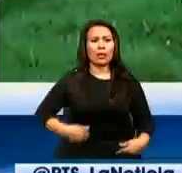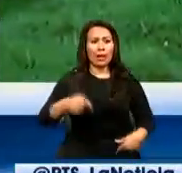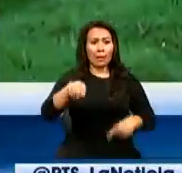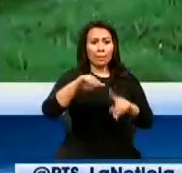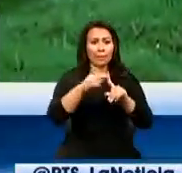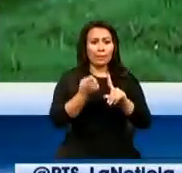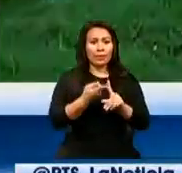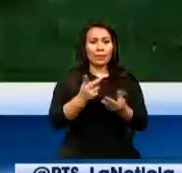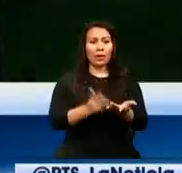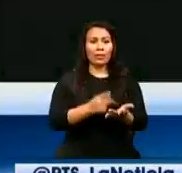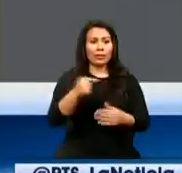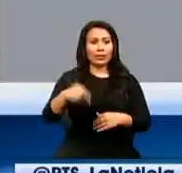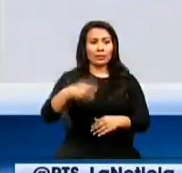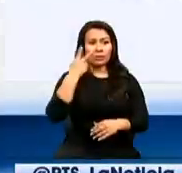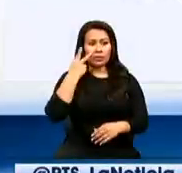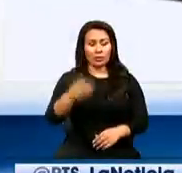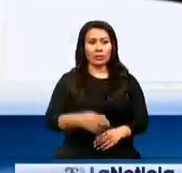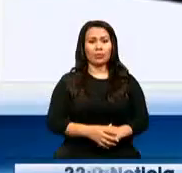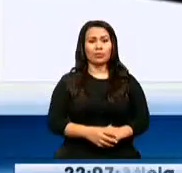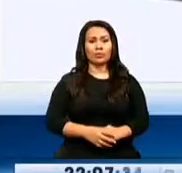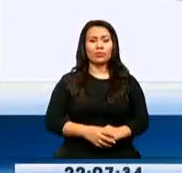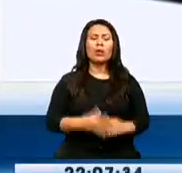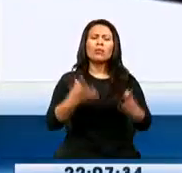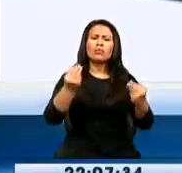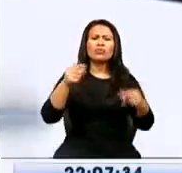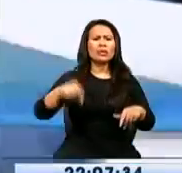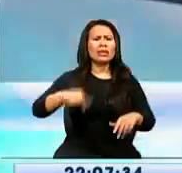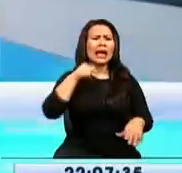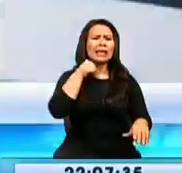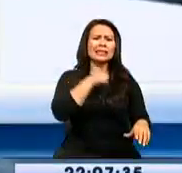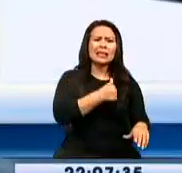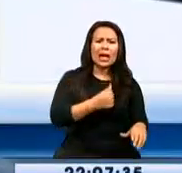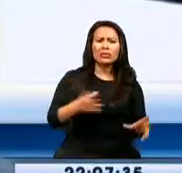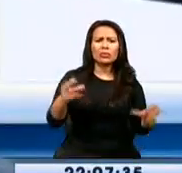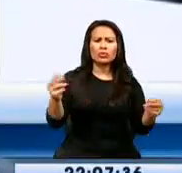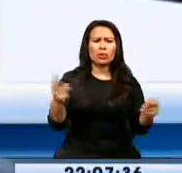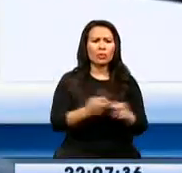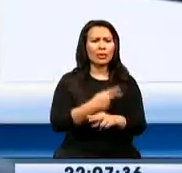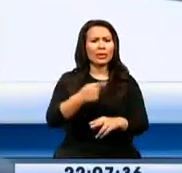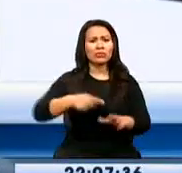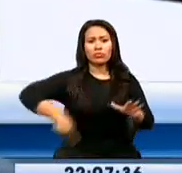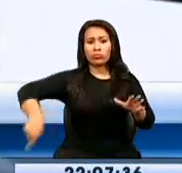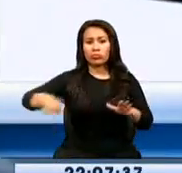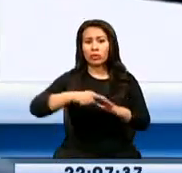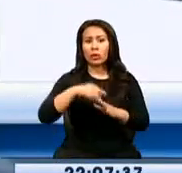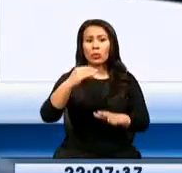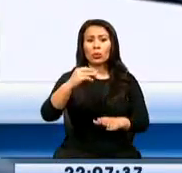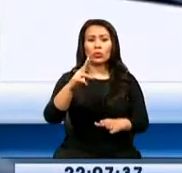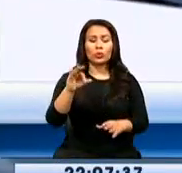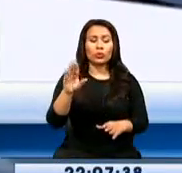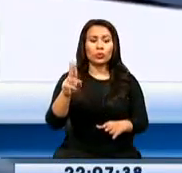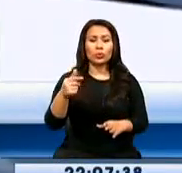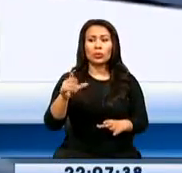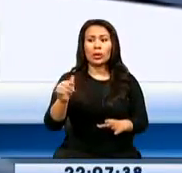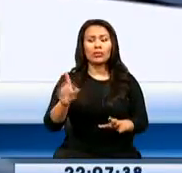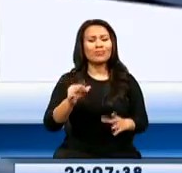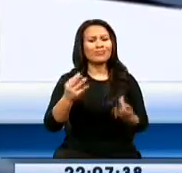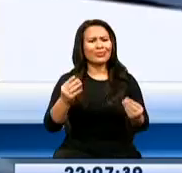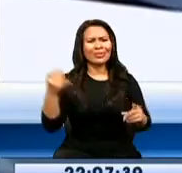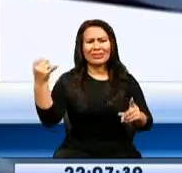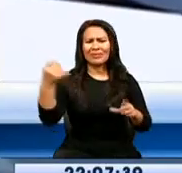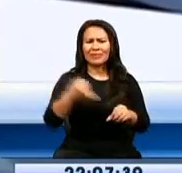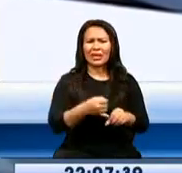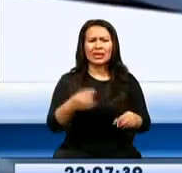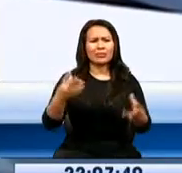que algo así ocurre. Siempre tenemos aquí asaltos en lo que es la subida de Cutuglagua. Ahí hay asaltos, violaciones, todo.